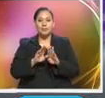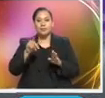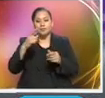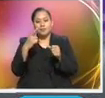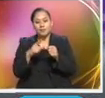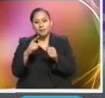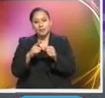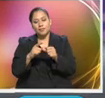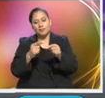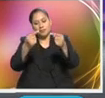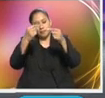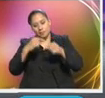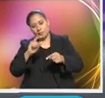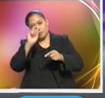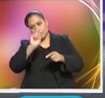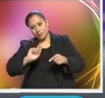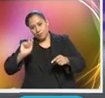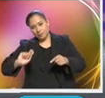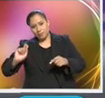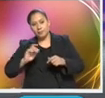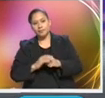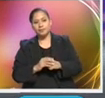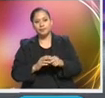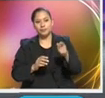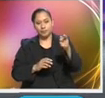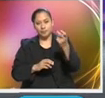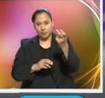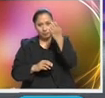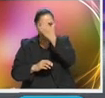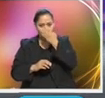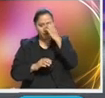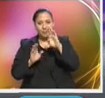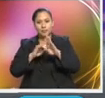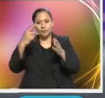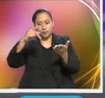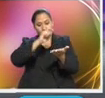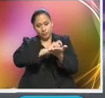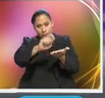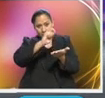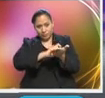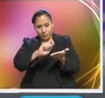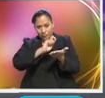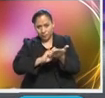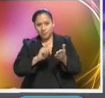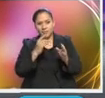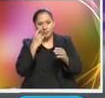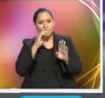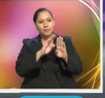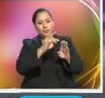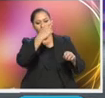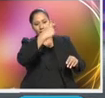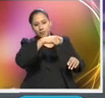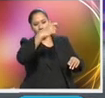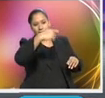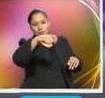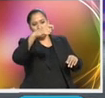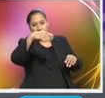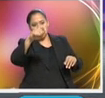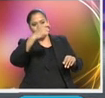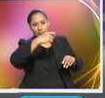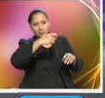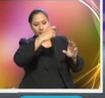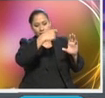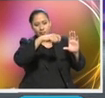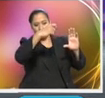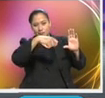letra hacia abajo, ¿no? Nosotros vamos a ver en estas partes de la escritura que además, fíjate cómo hay una ondulación en los márgenes al